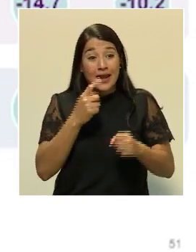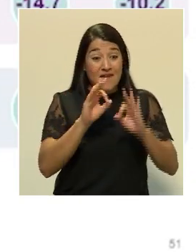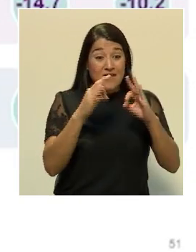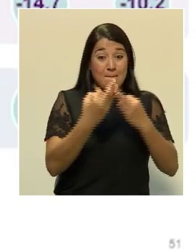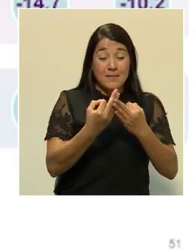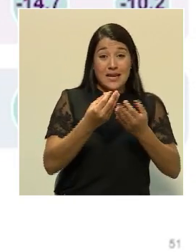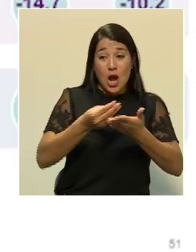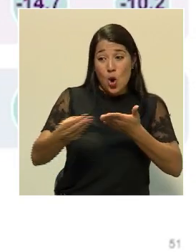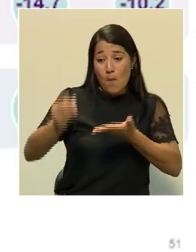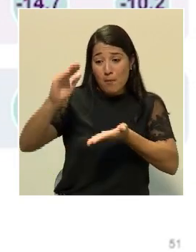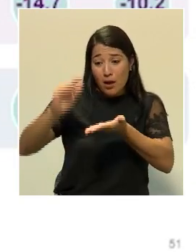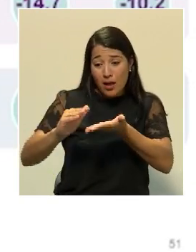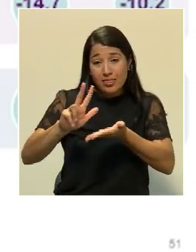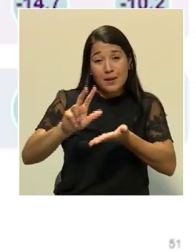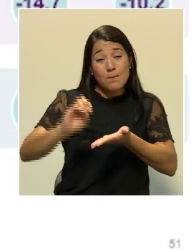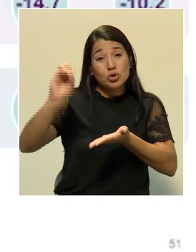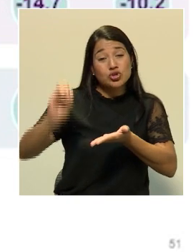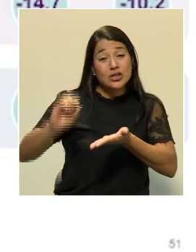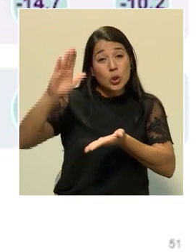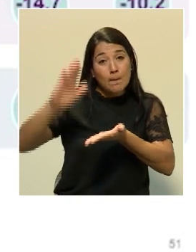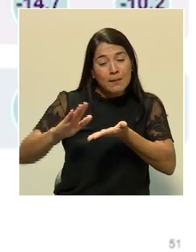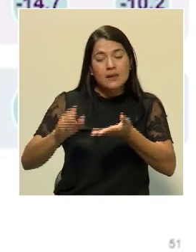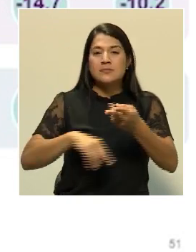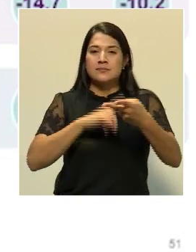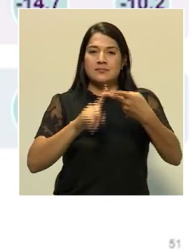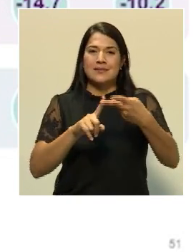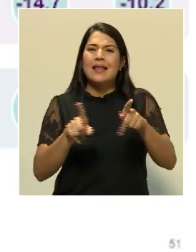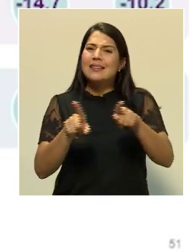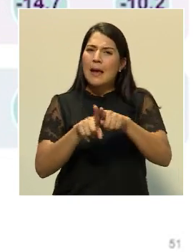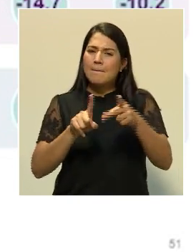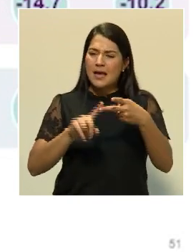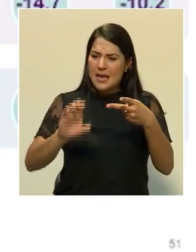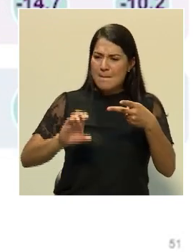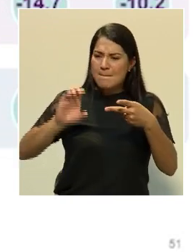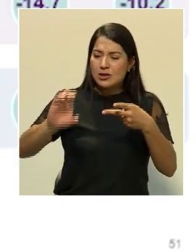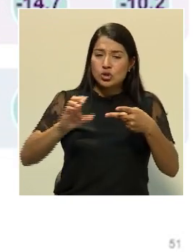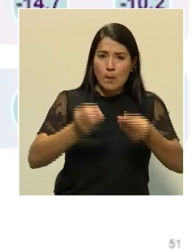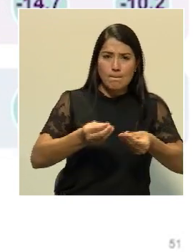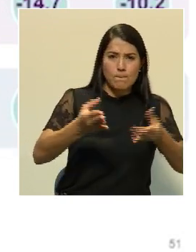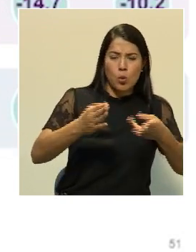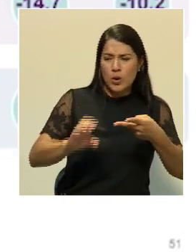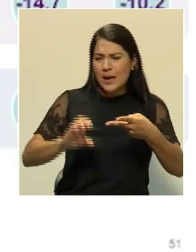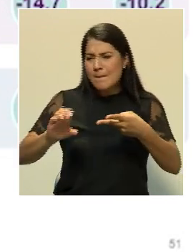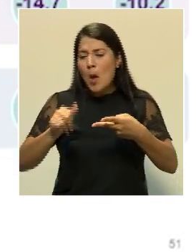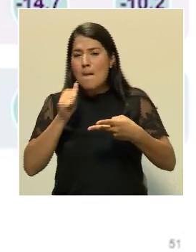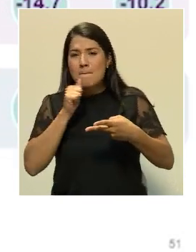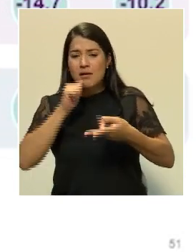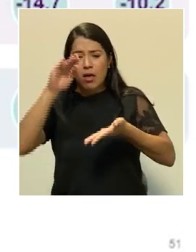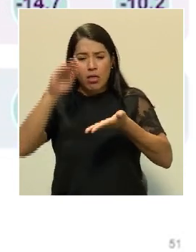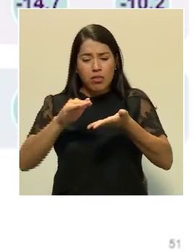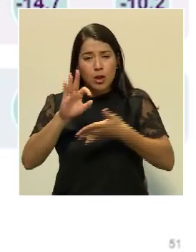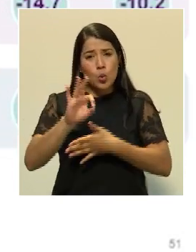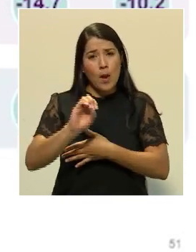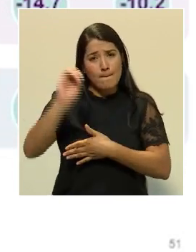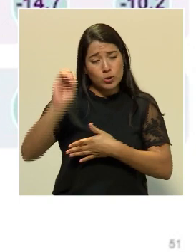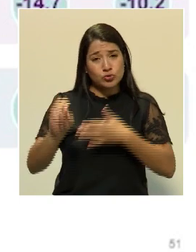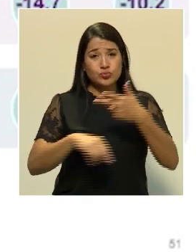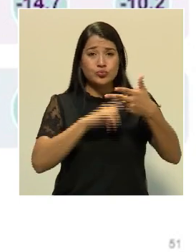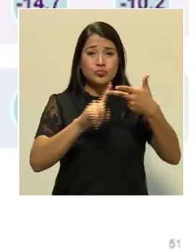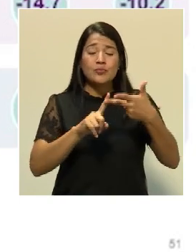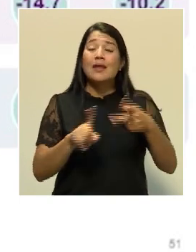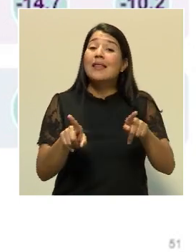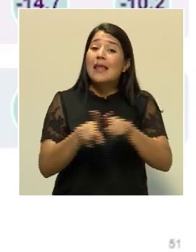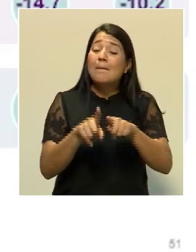de 3%, vemos una caída fuerte de la inversión pública y privada de casi un 9%, y vemos